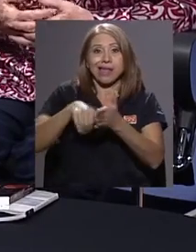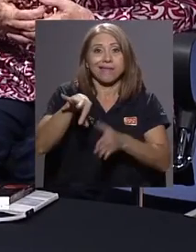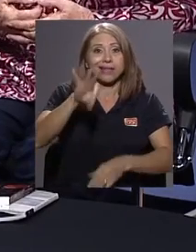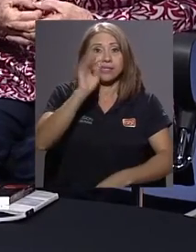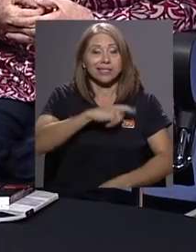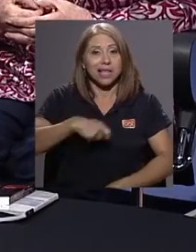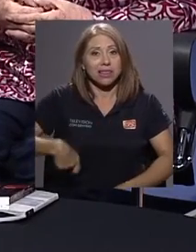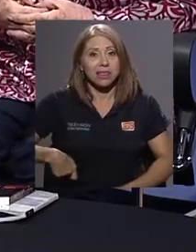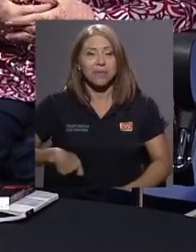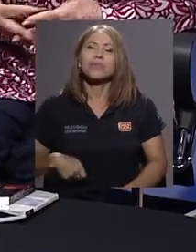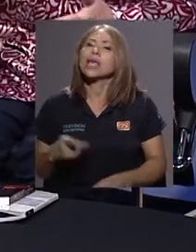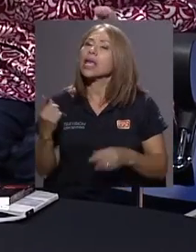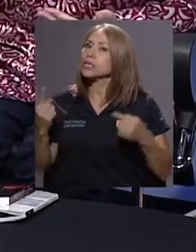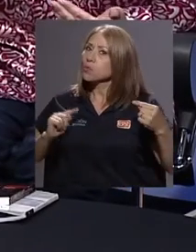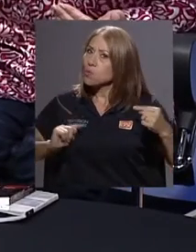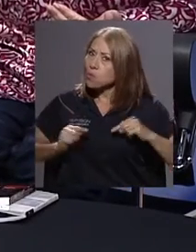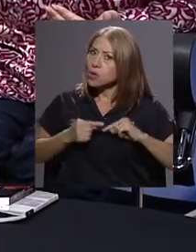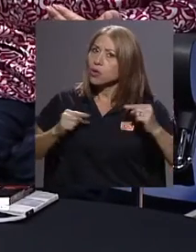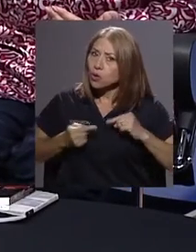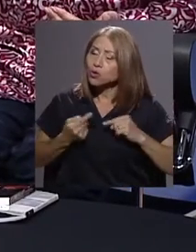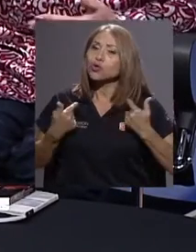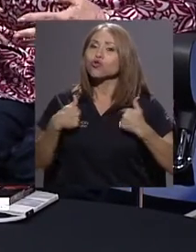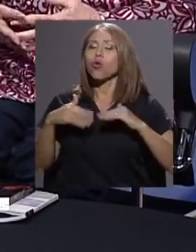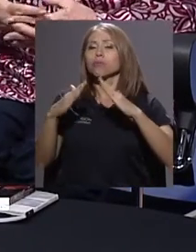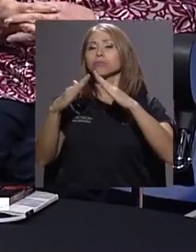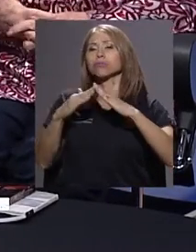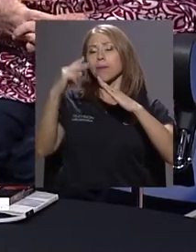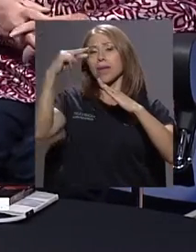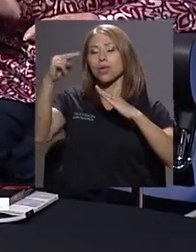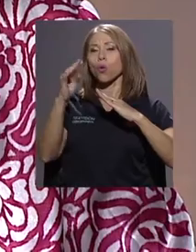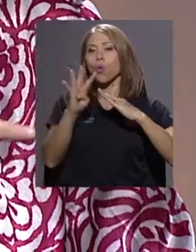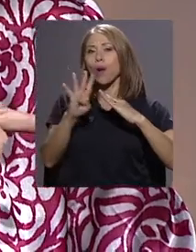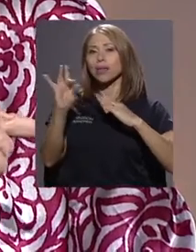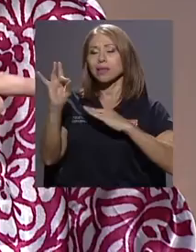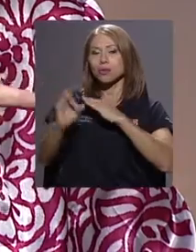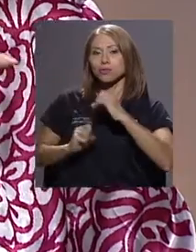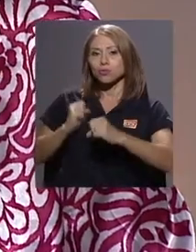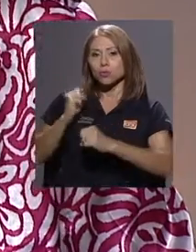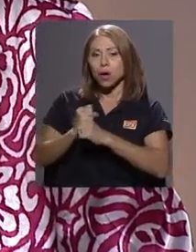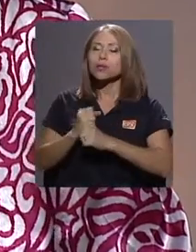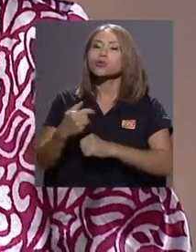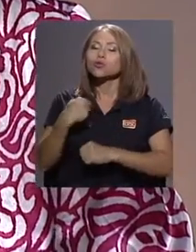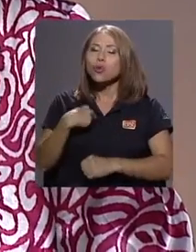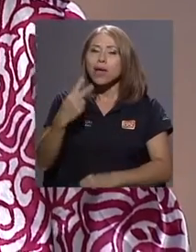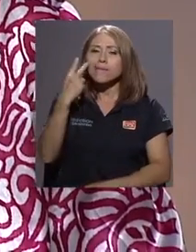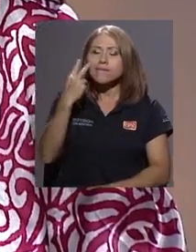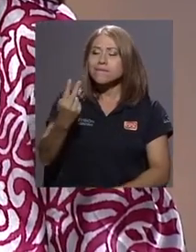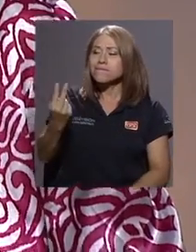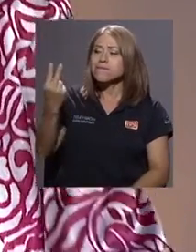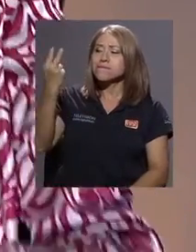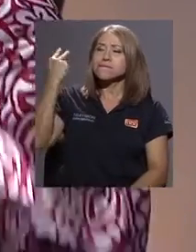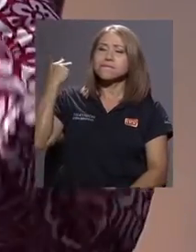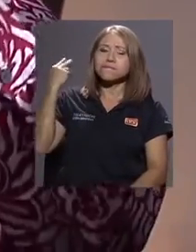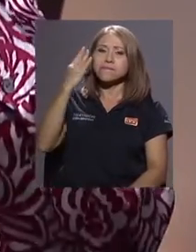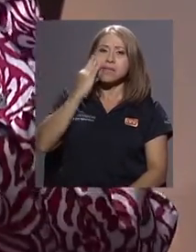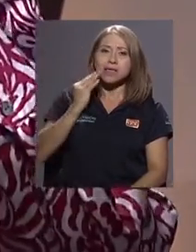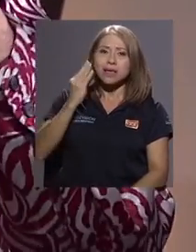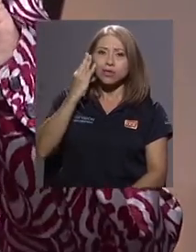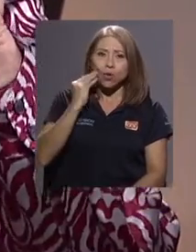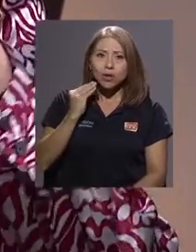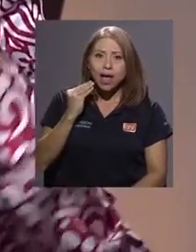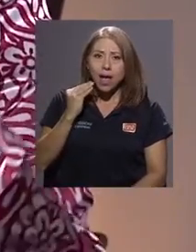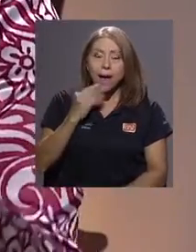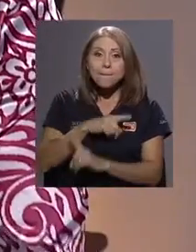es muy doloroso o sea yo te 48 años de vivir en méxico he podido ver una trayectoria desde